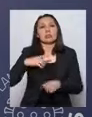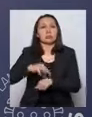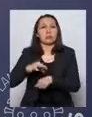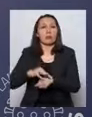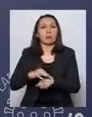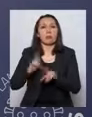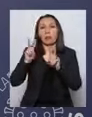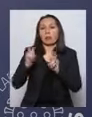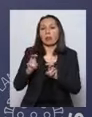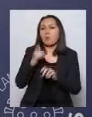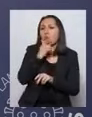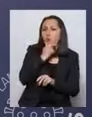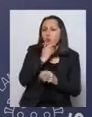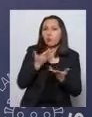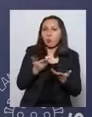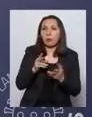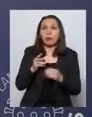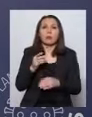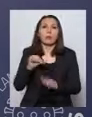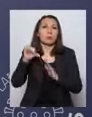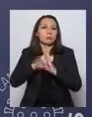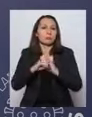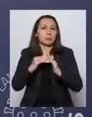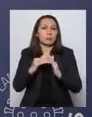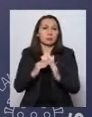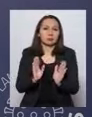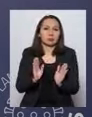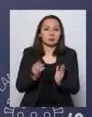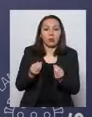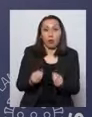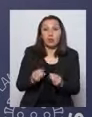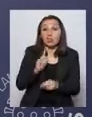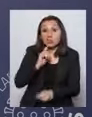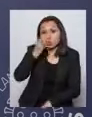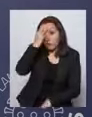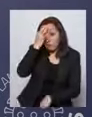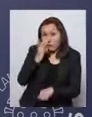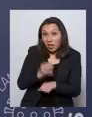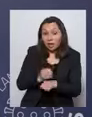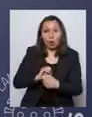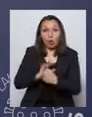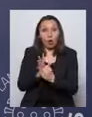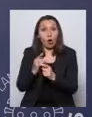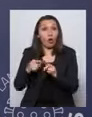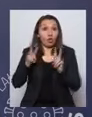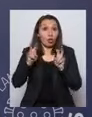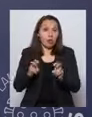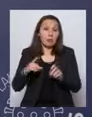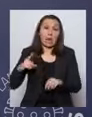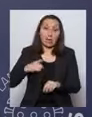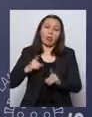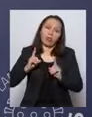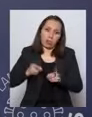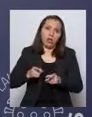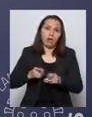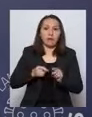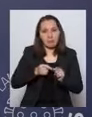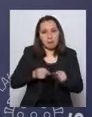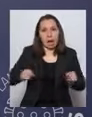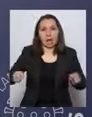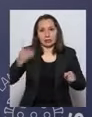por motivos de insisto cuarentena evidentemente si está enferma por una virus por otra cosa esa licencia tiene que